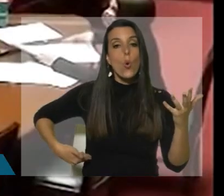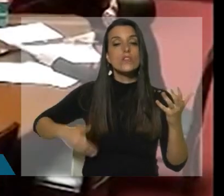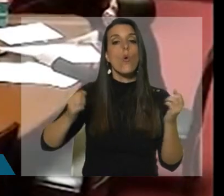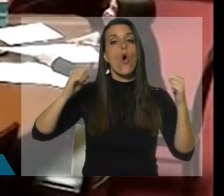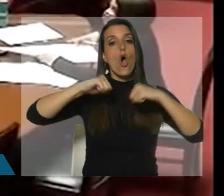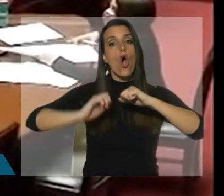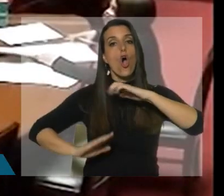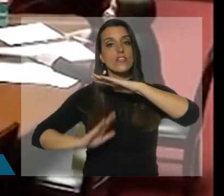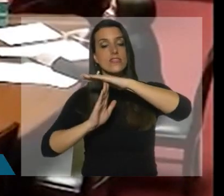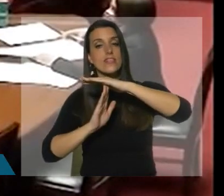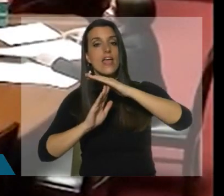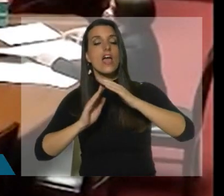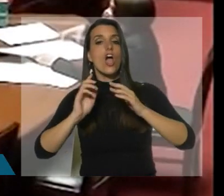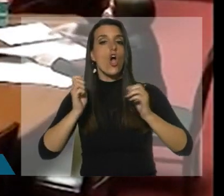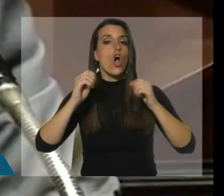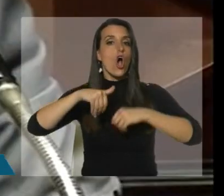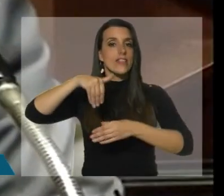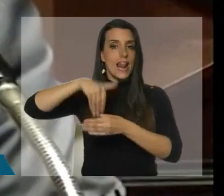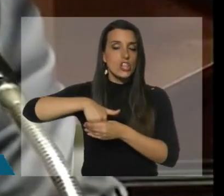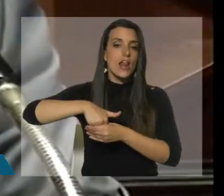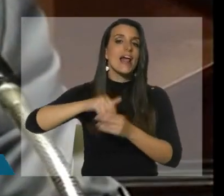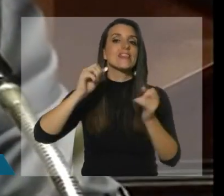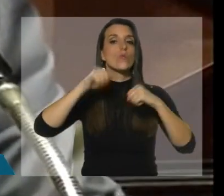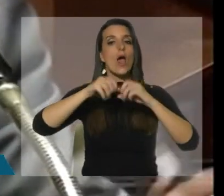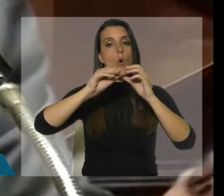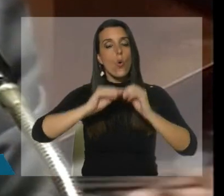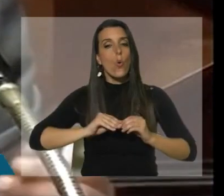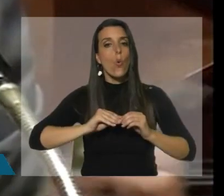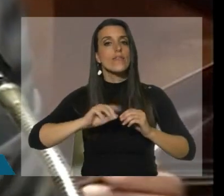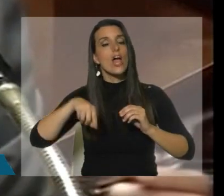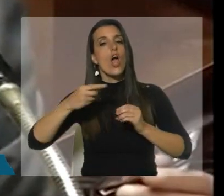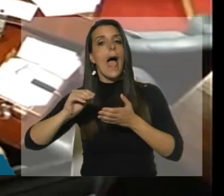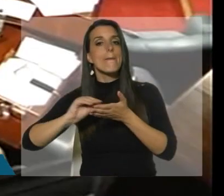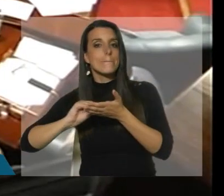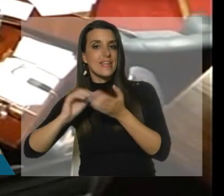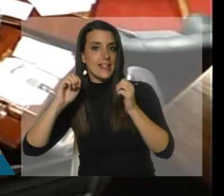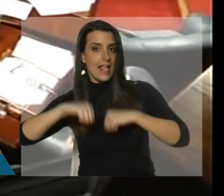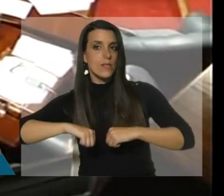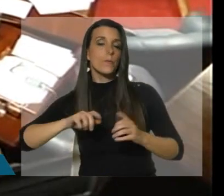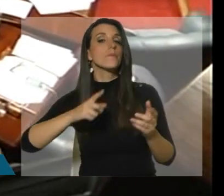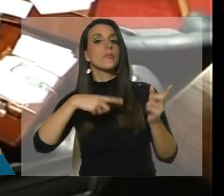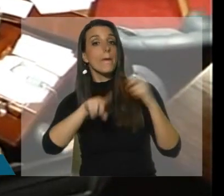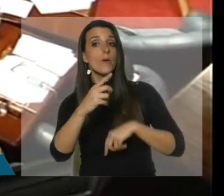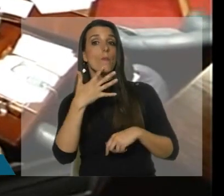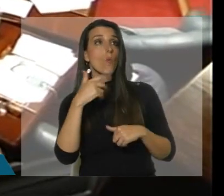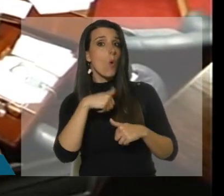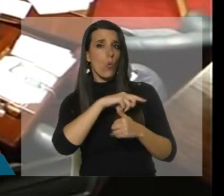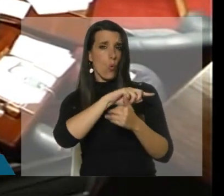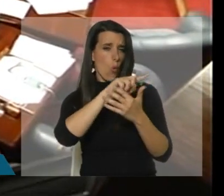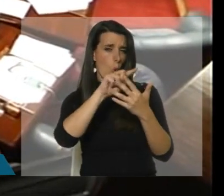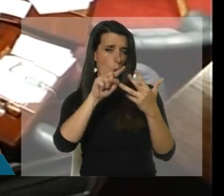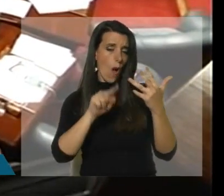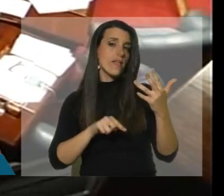suprema corte de justicia de la corte electoral de los tribunales de cuenta y de lo contencioso administrativo En caso de que cualquiera de ellos